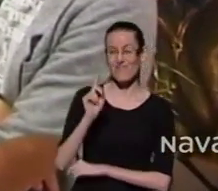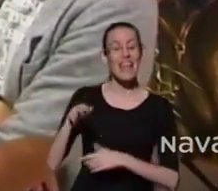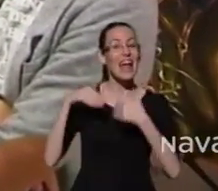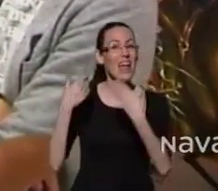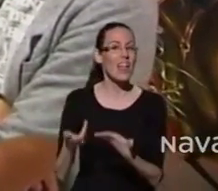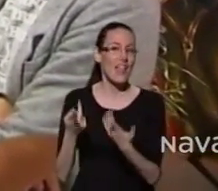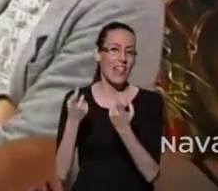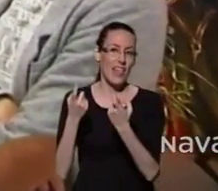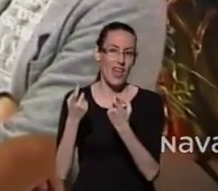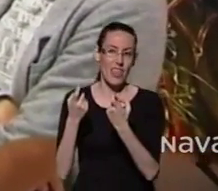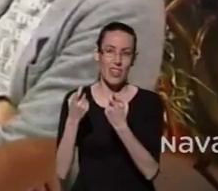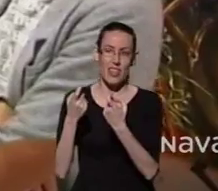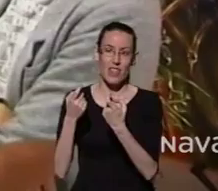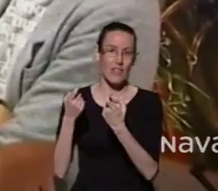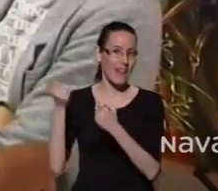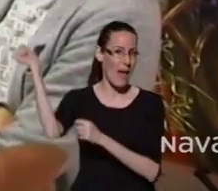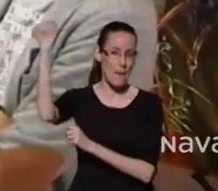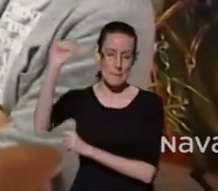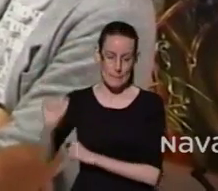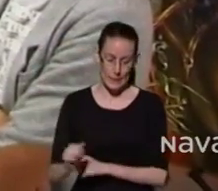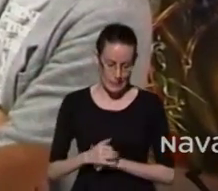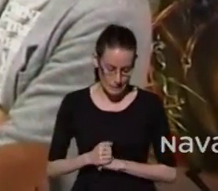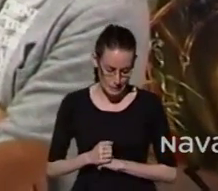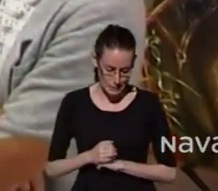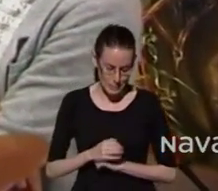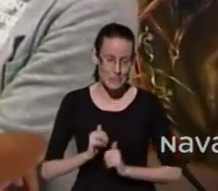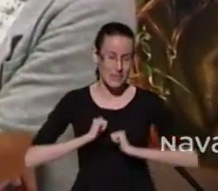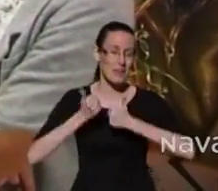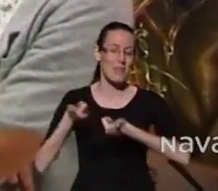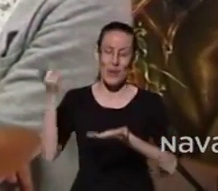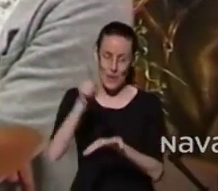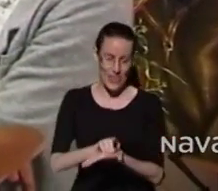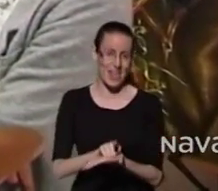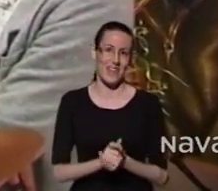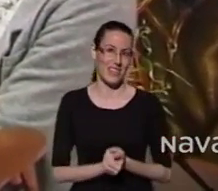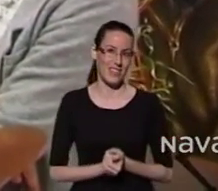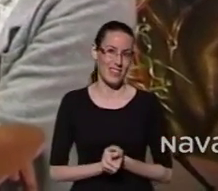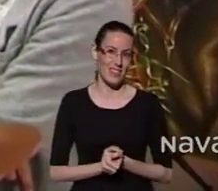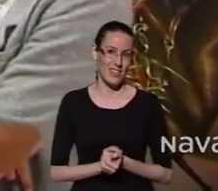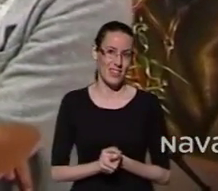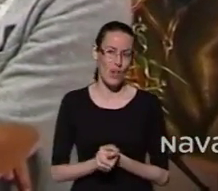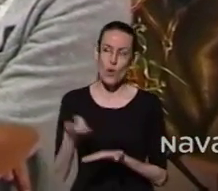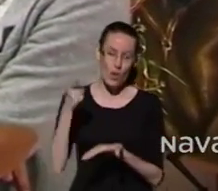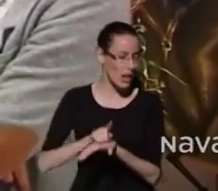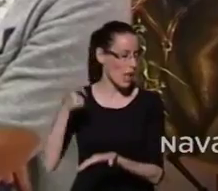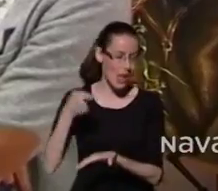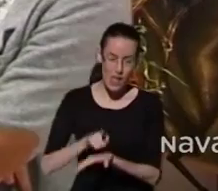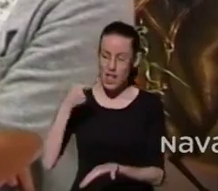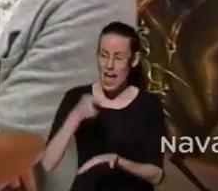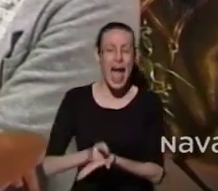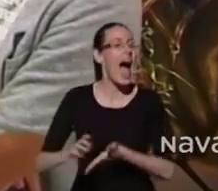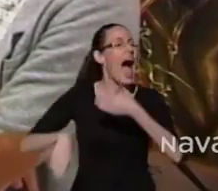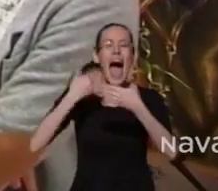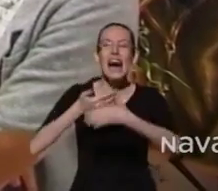la suficiente valentía de coger y borrarlo. Y decir, y ahora voy a volver a empezar. Y tantas veces como haga falta hasta que quede como quiero, hasta que